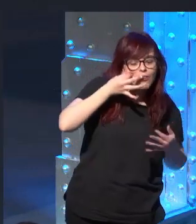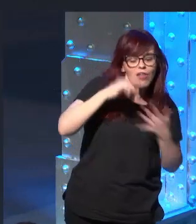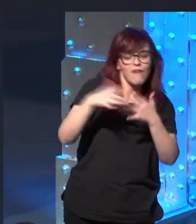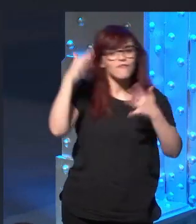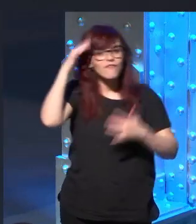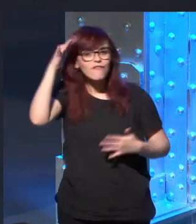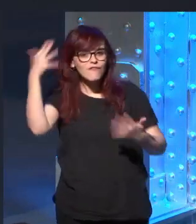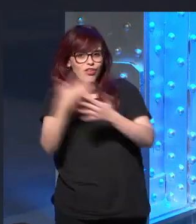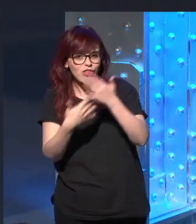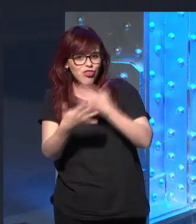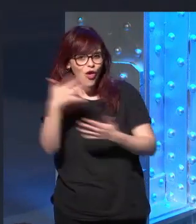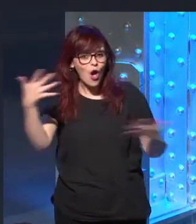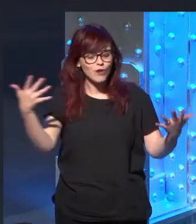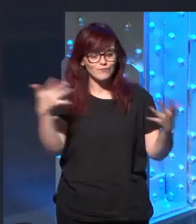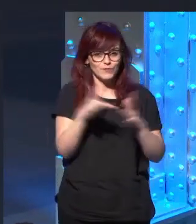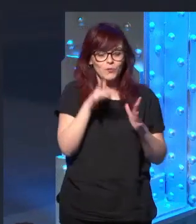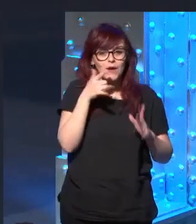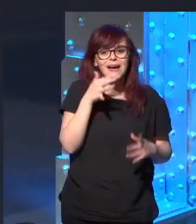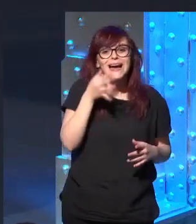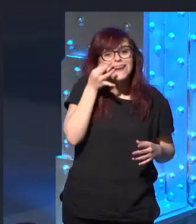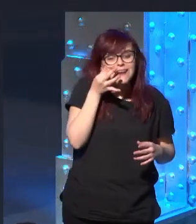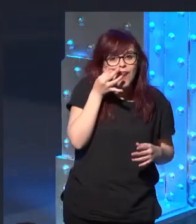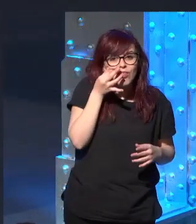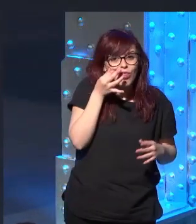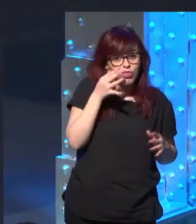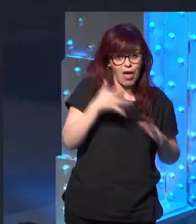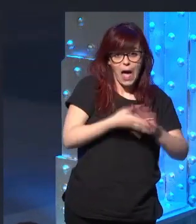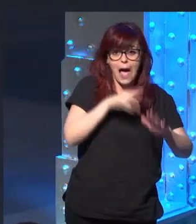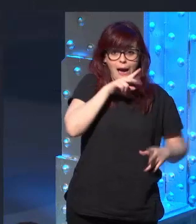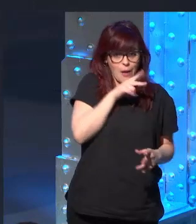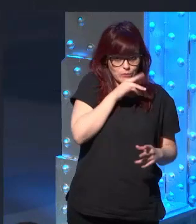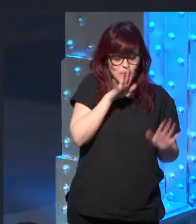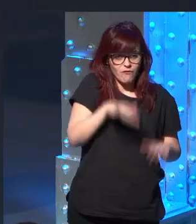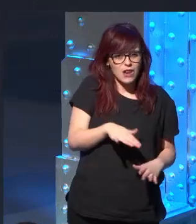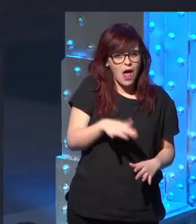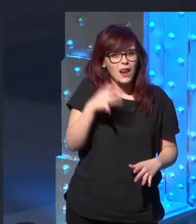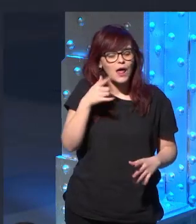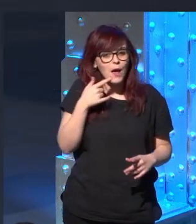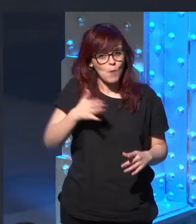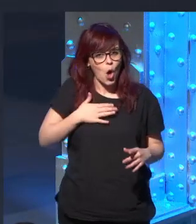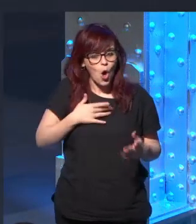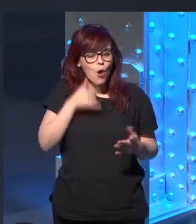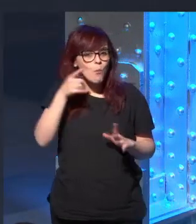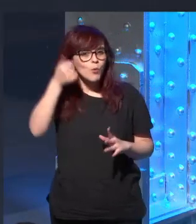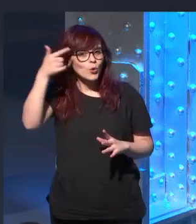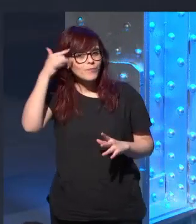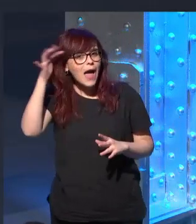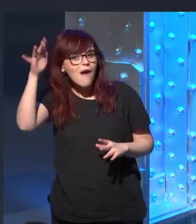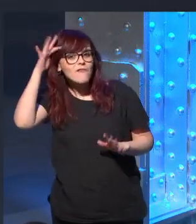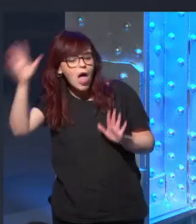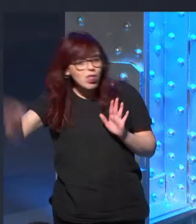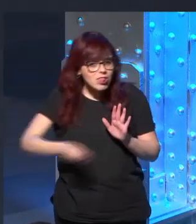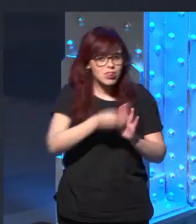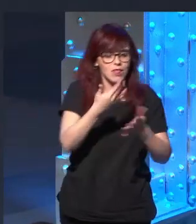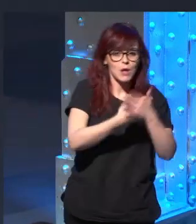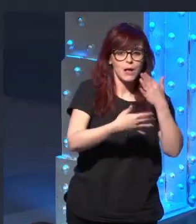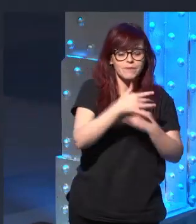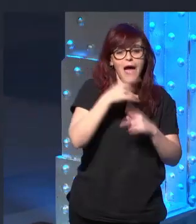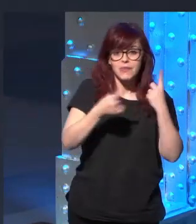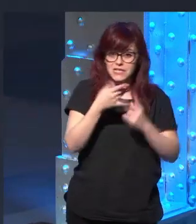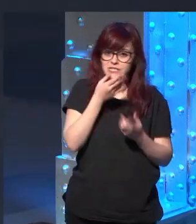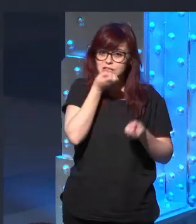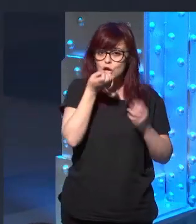en que nosotros hablamos de la realidad, ya la estamos ficcionando, la estamos ficcionalizando, ya la estamos convirtiendo en otra cosa. Y tanto si hago crónica,